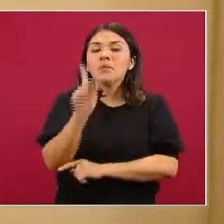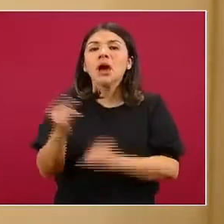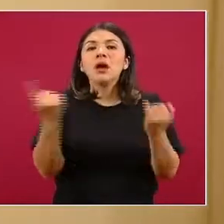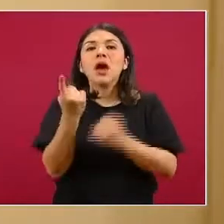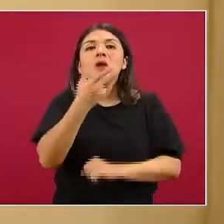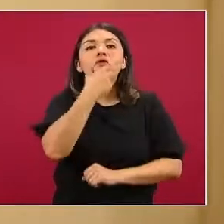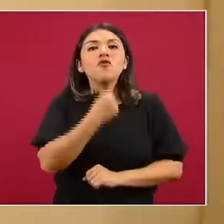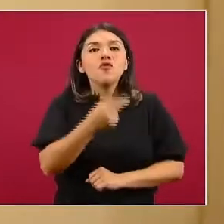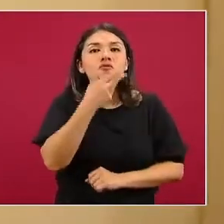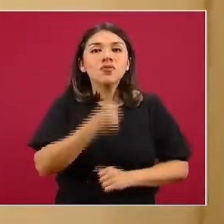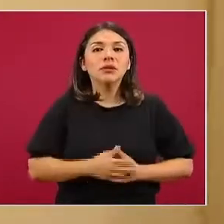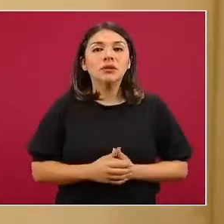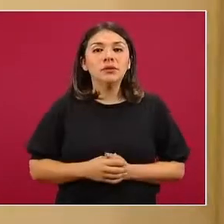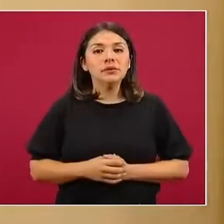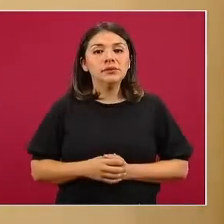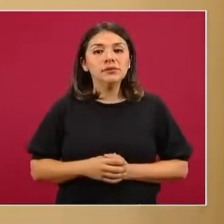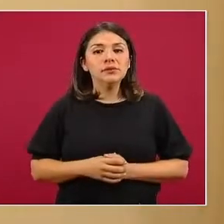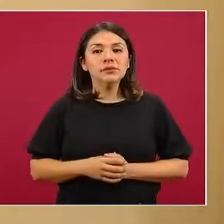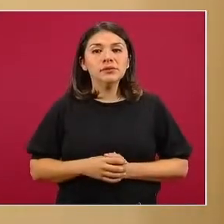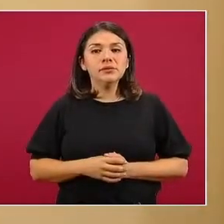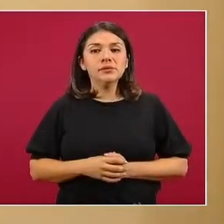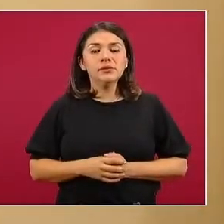hombres. ¿La que sigue?